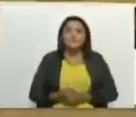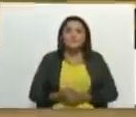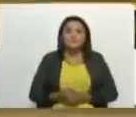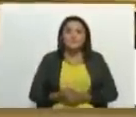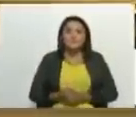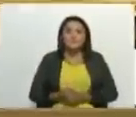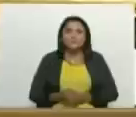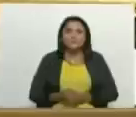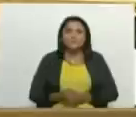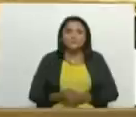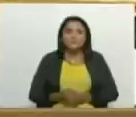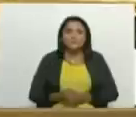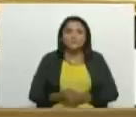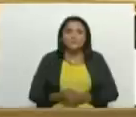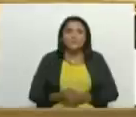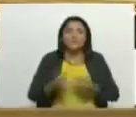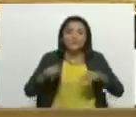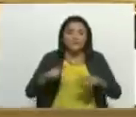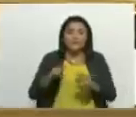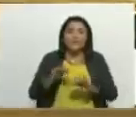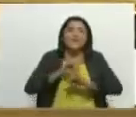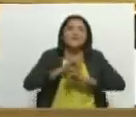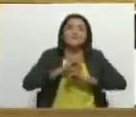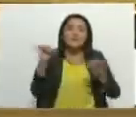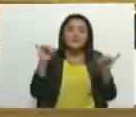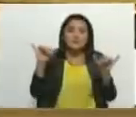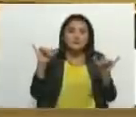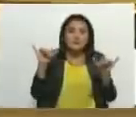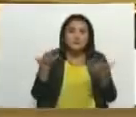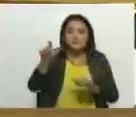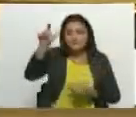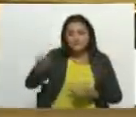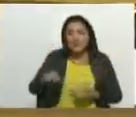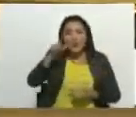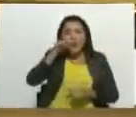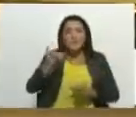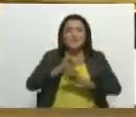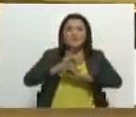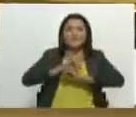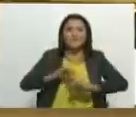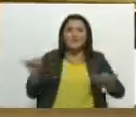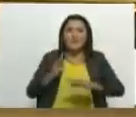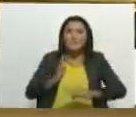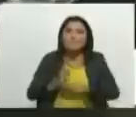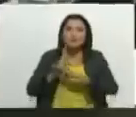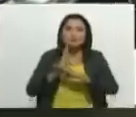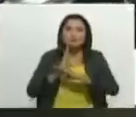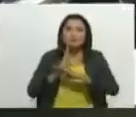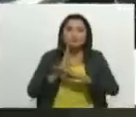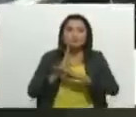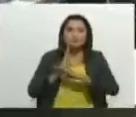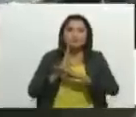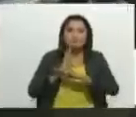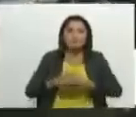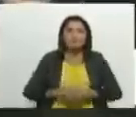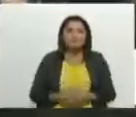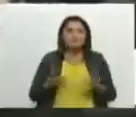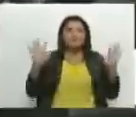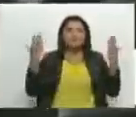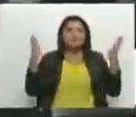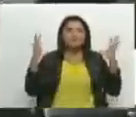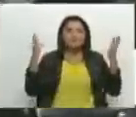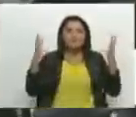esta intervención es: hasta aquí llegaste, para que hay más.